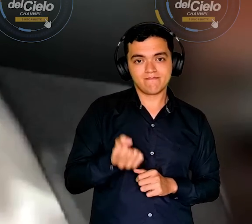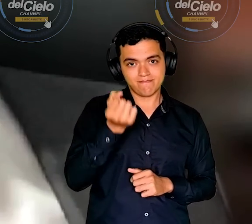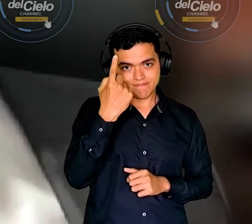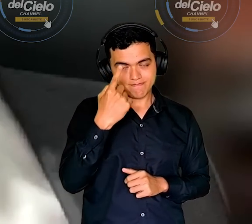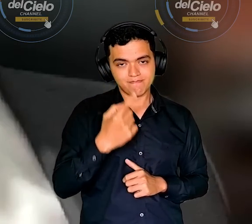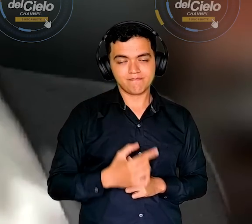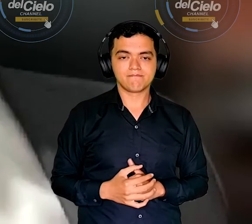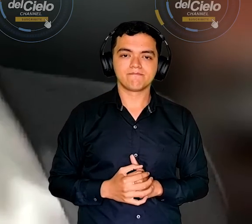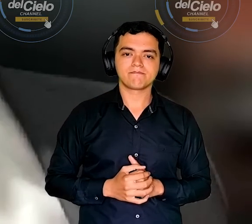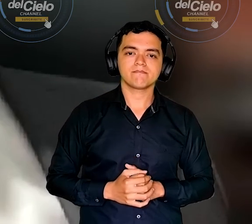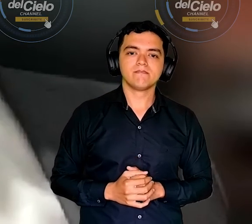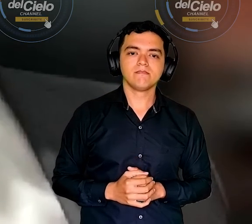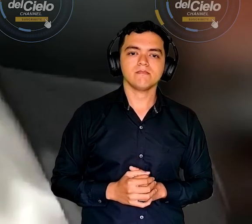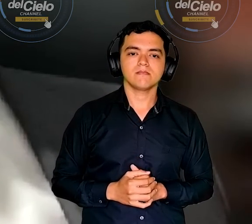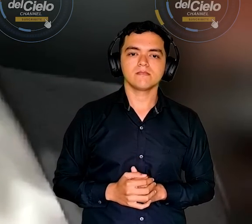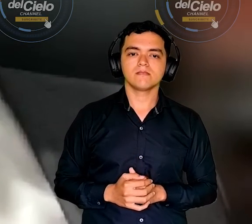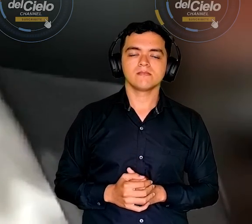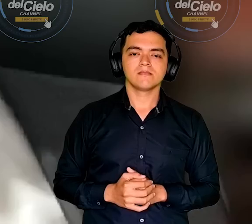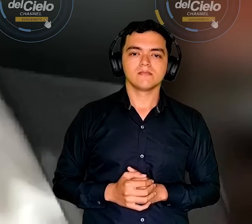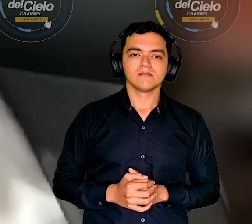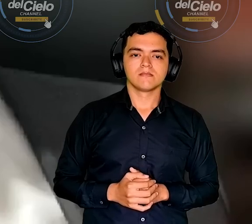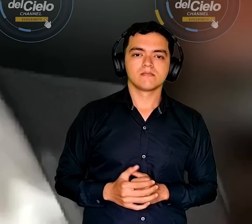hay elementos que en vez de ayudar